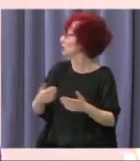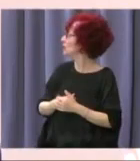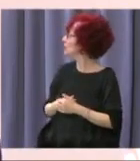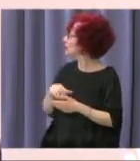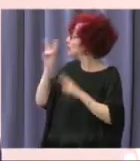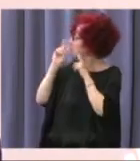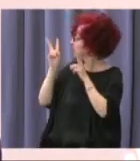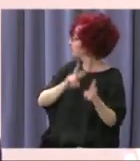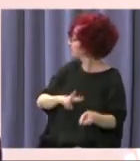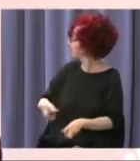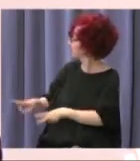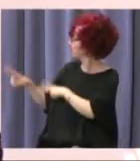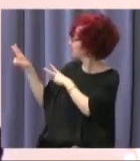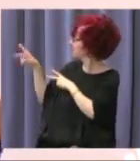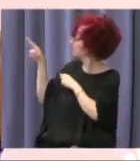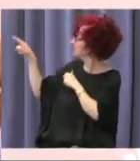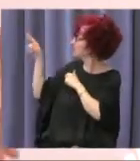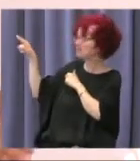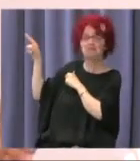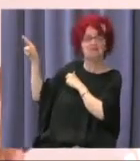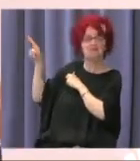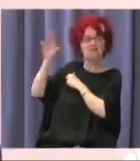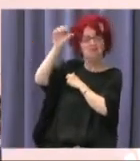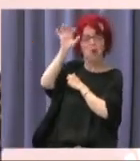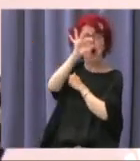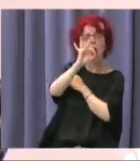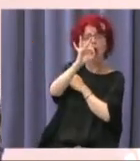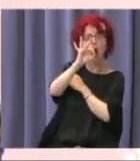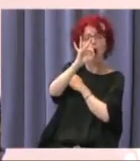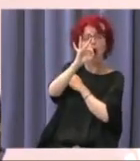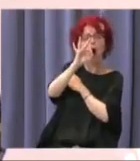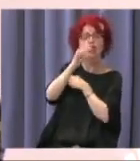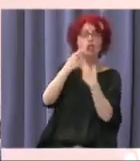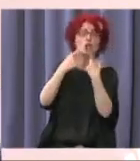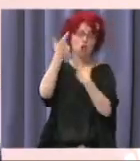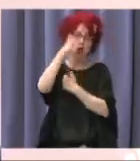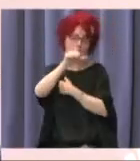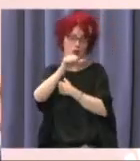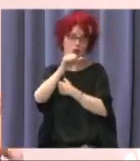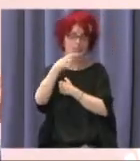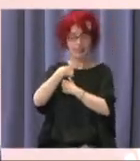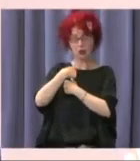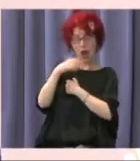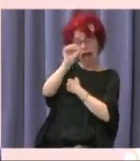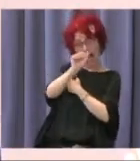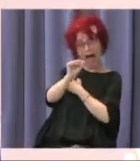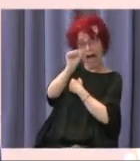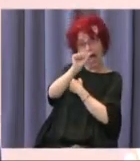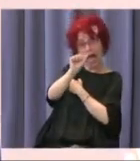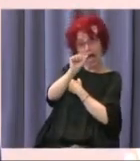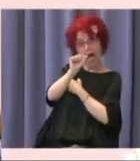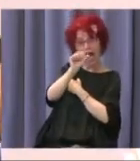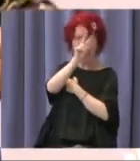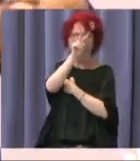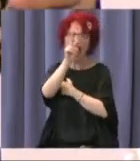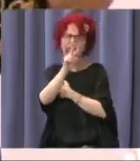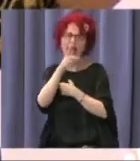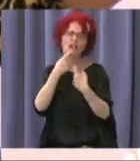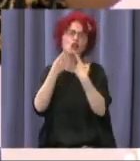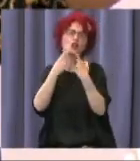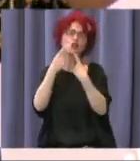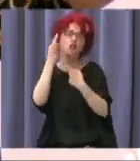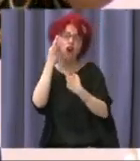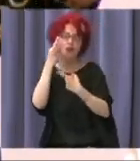había una alternativa mejor. Porque si pongo una O, solo puede leer quien tenga novio. Si pongo una A, solo la lee quien tenga novia. La pongo